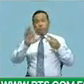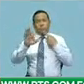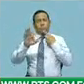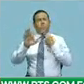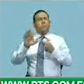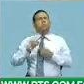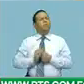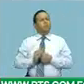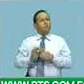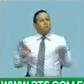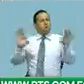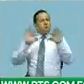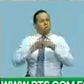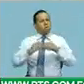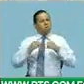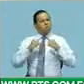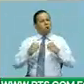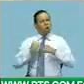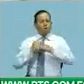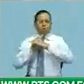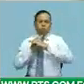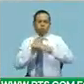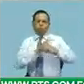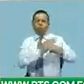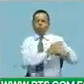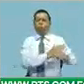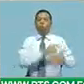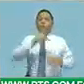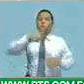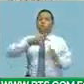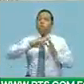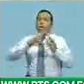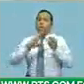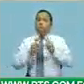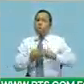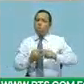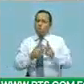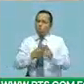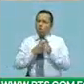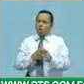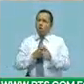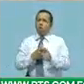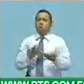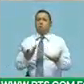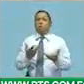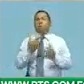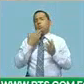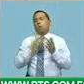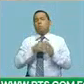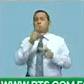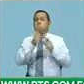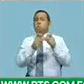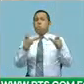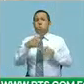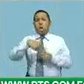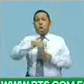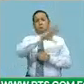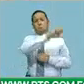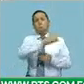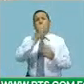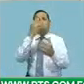y que se necesitan hacer reformas urgentes para evitar que los delincuentes entran y salgan